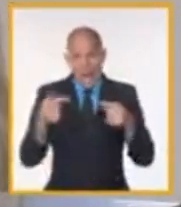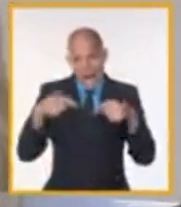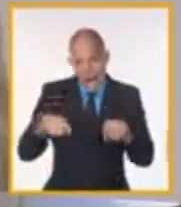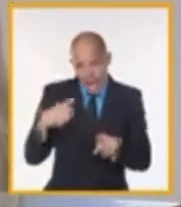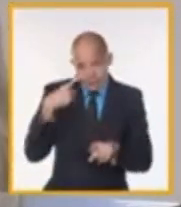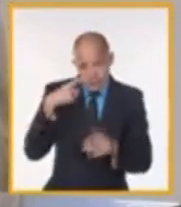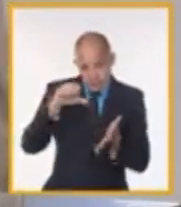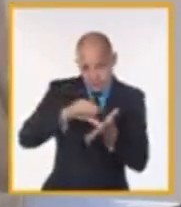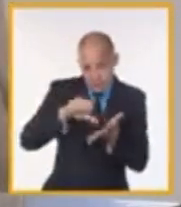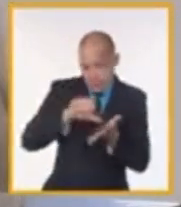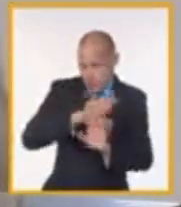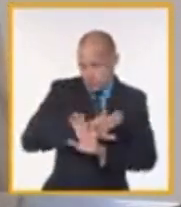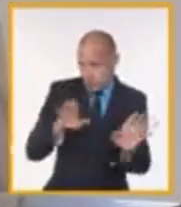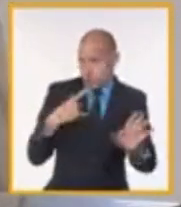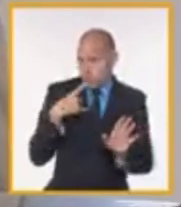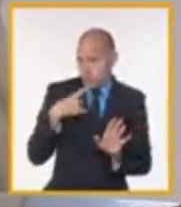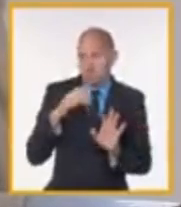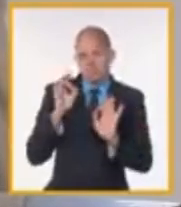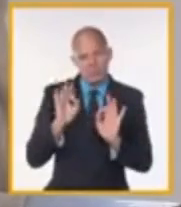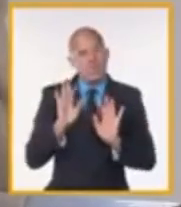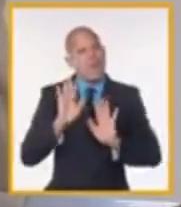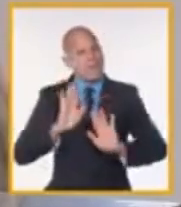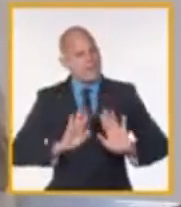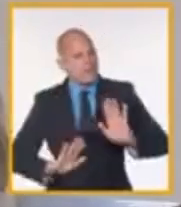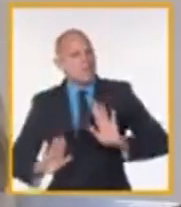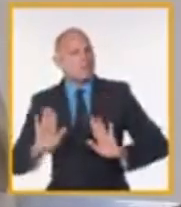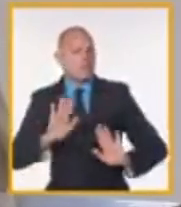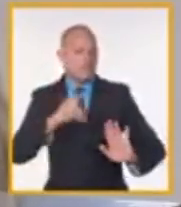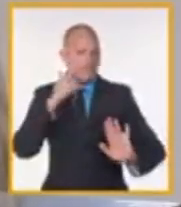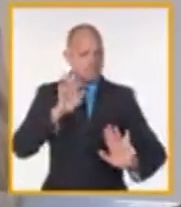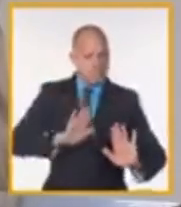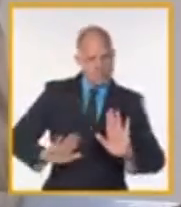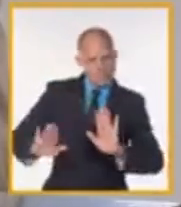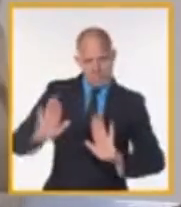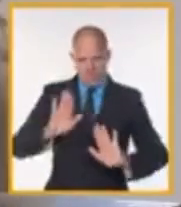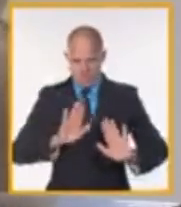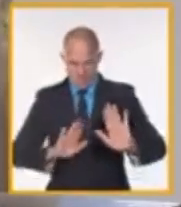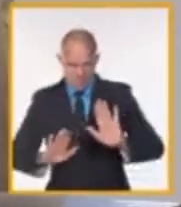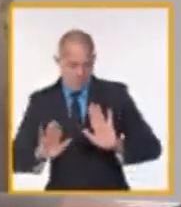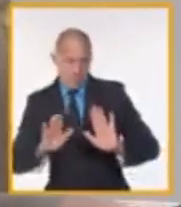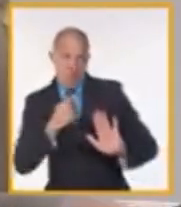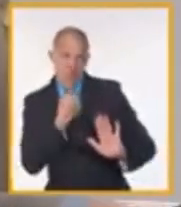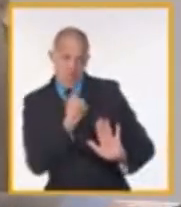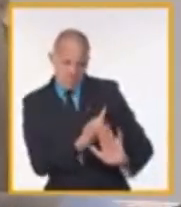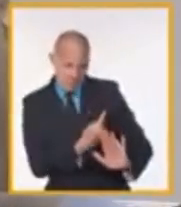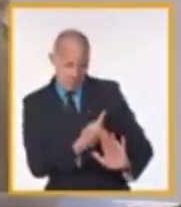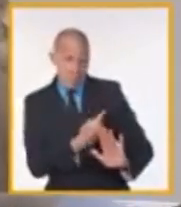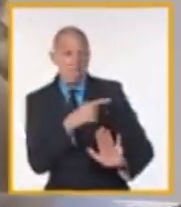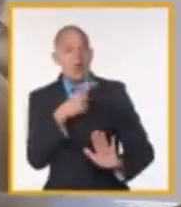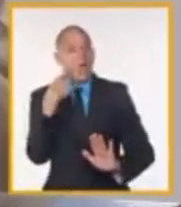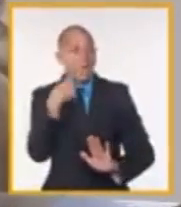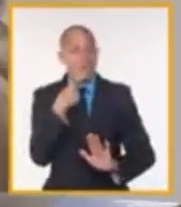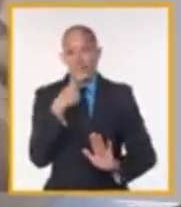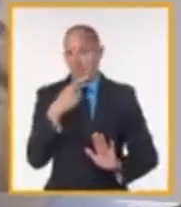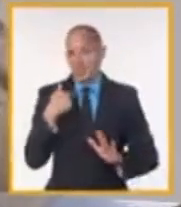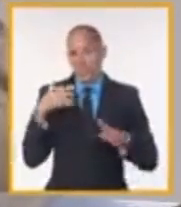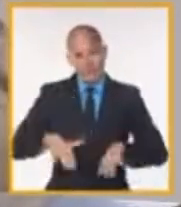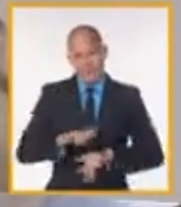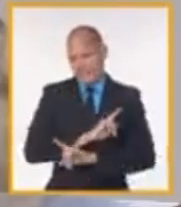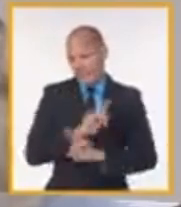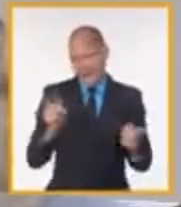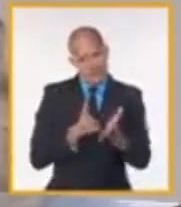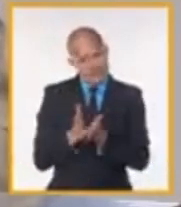presentado una ión constructiva Pero por otro lado tú está leyendo que no van a parar no van a parar